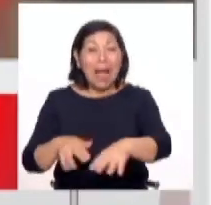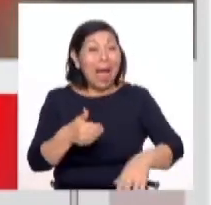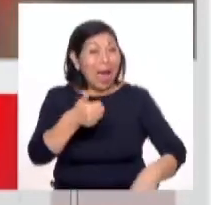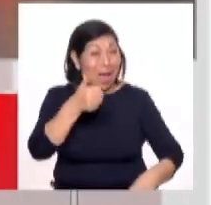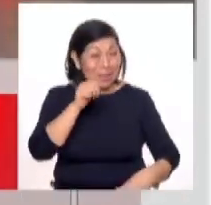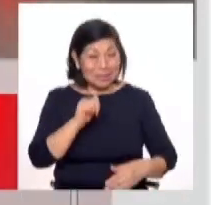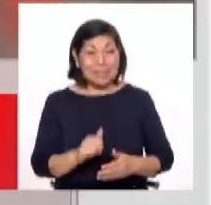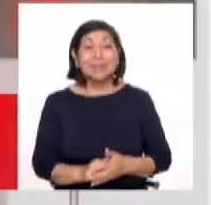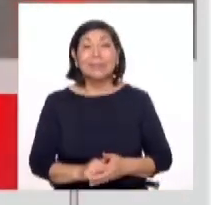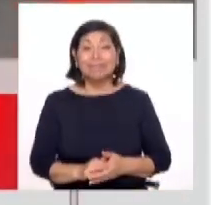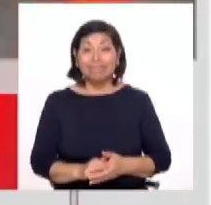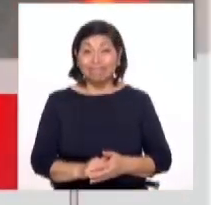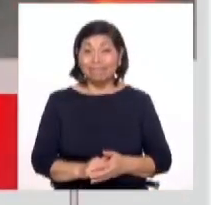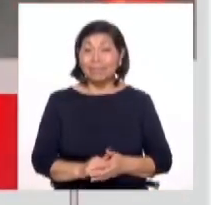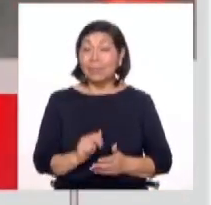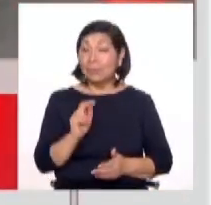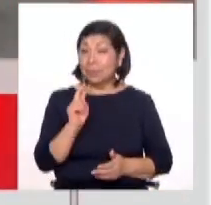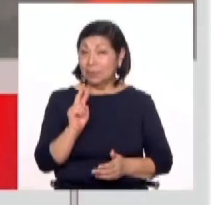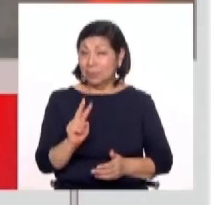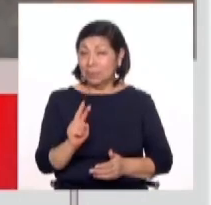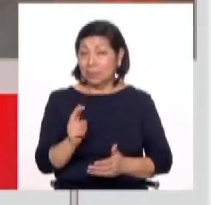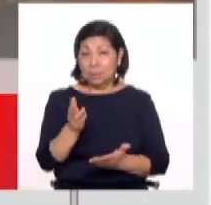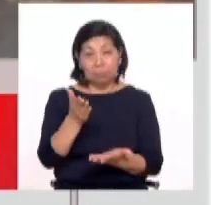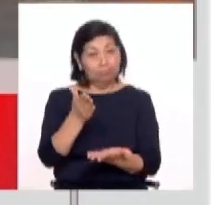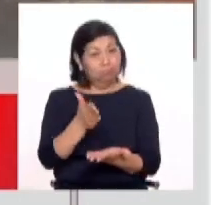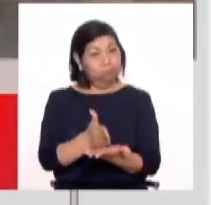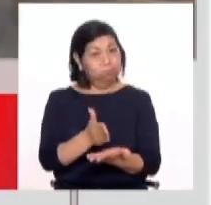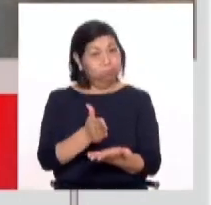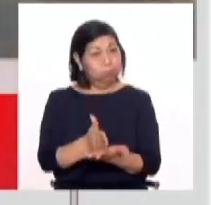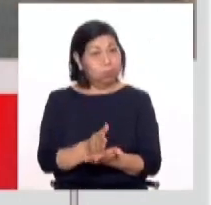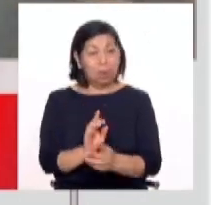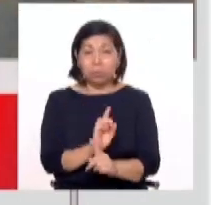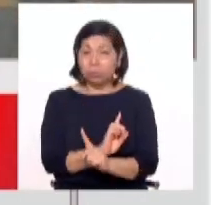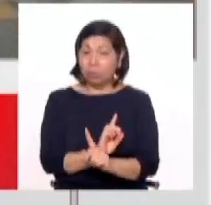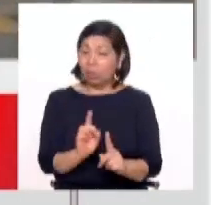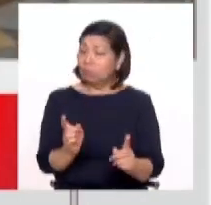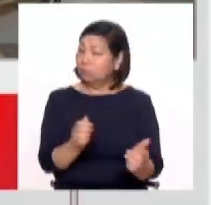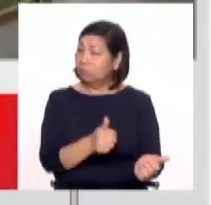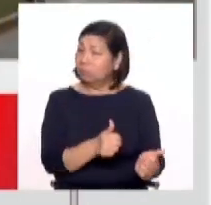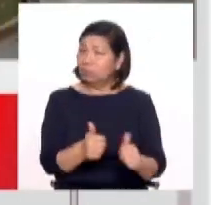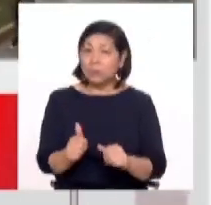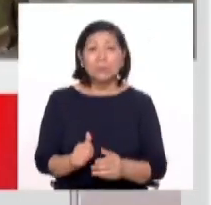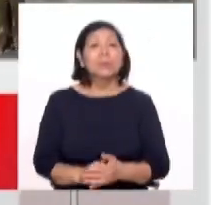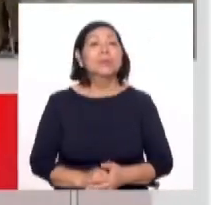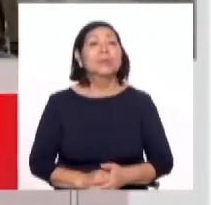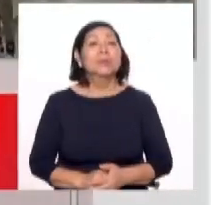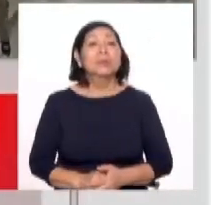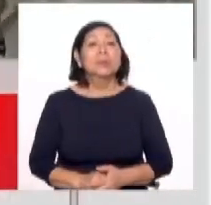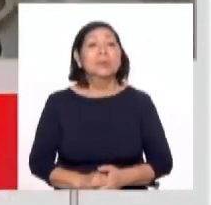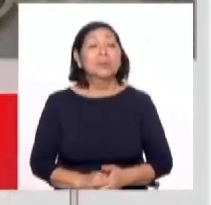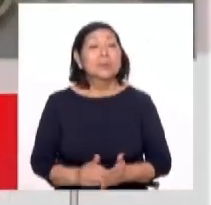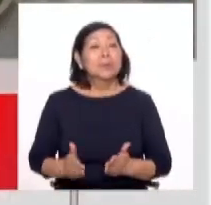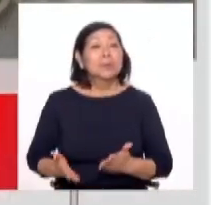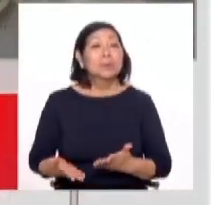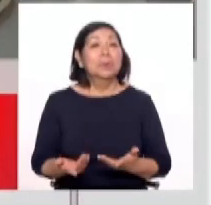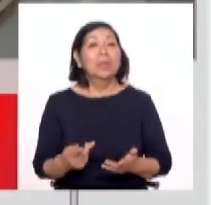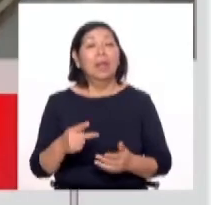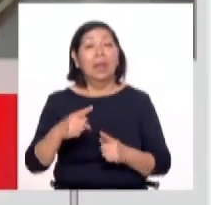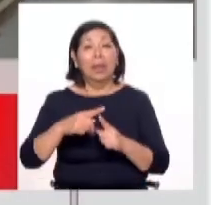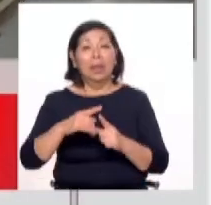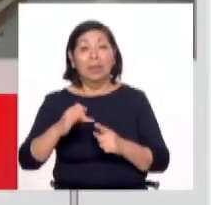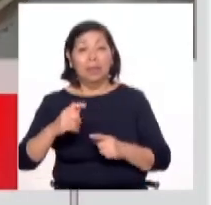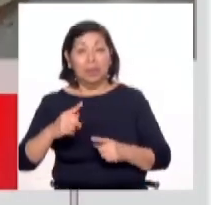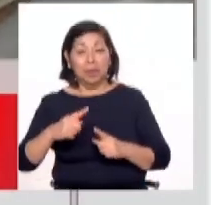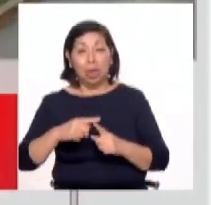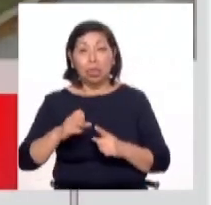ayer nosotros hemos neutralizado este tipo de manifestaciones. Estaba corriendo en TikTok